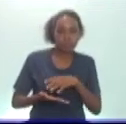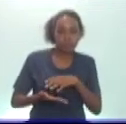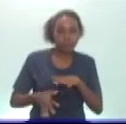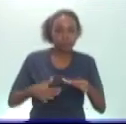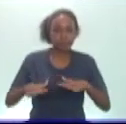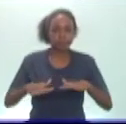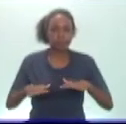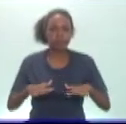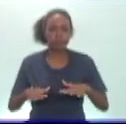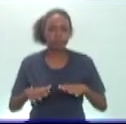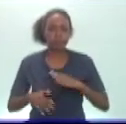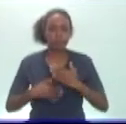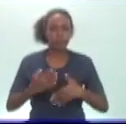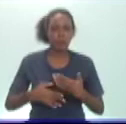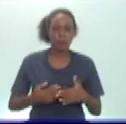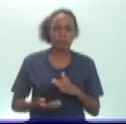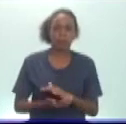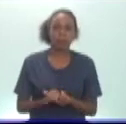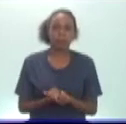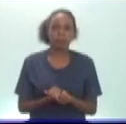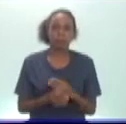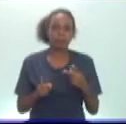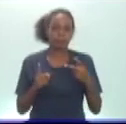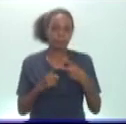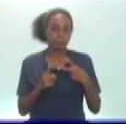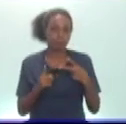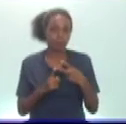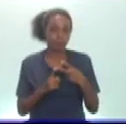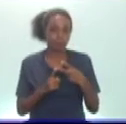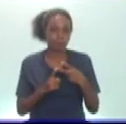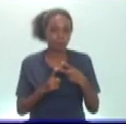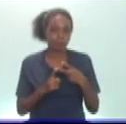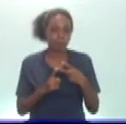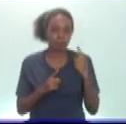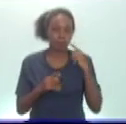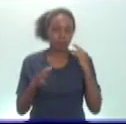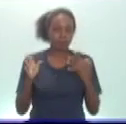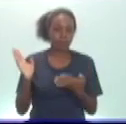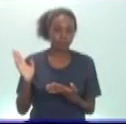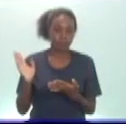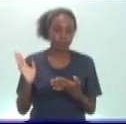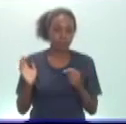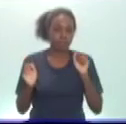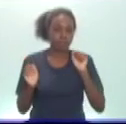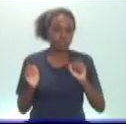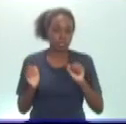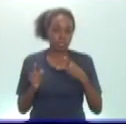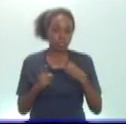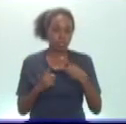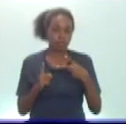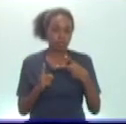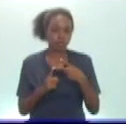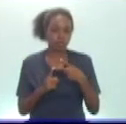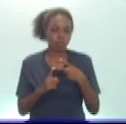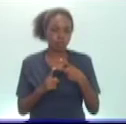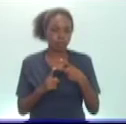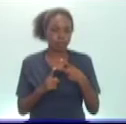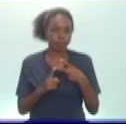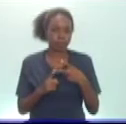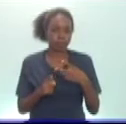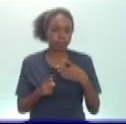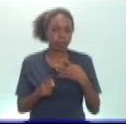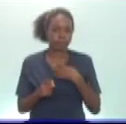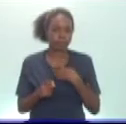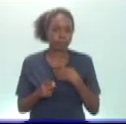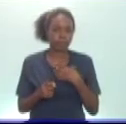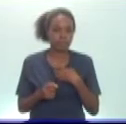mostrar. Segundo paso es buscar y proponer vías de solución. Fíjate, para buscar y proponer vías de solución, lo primero